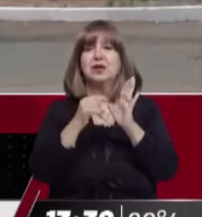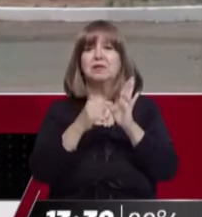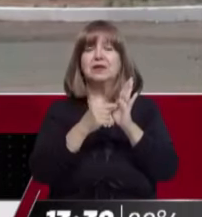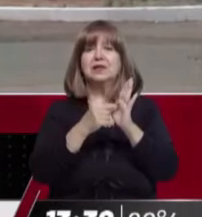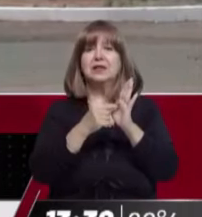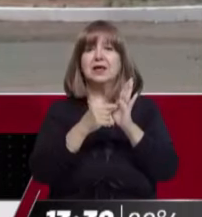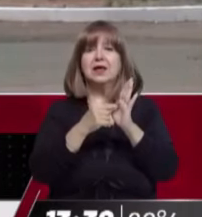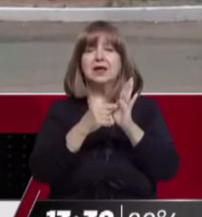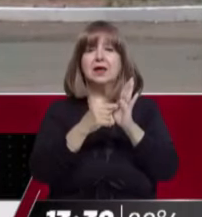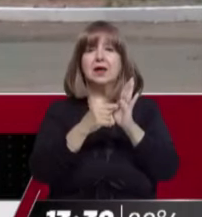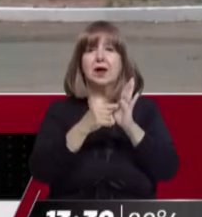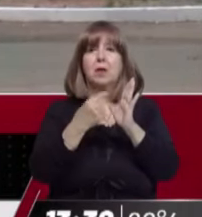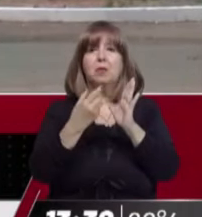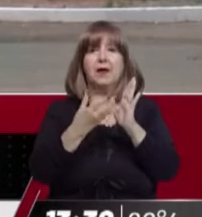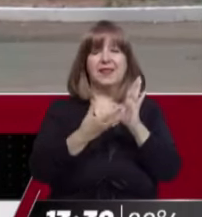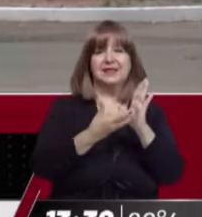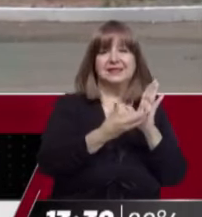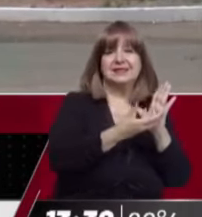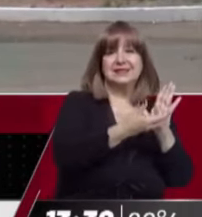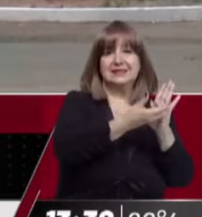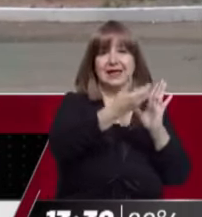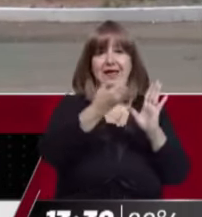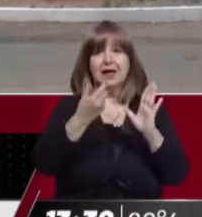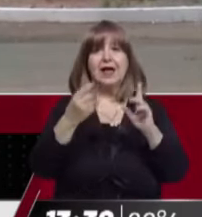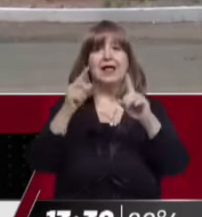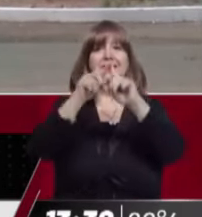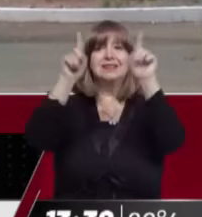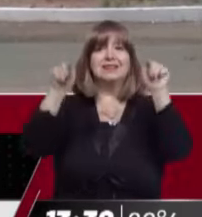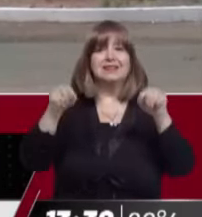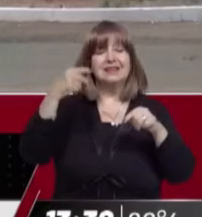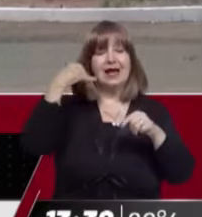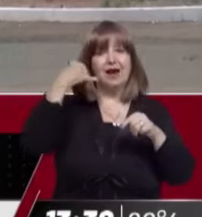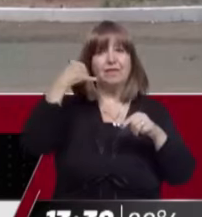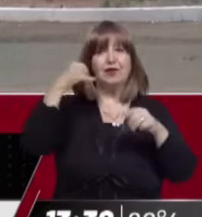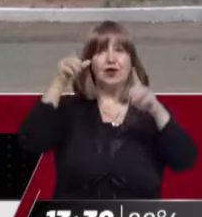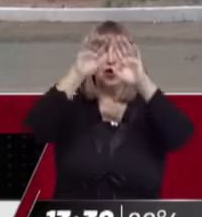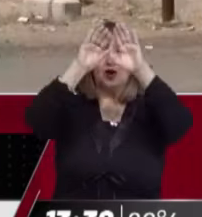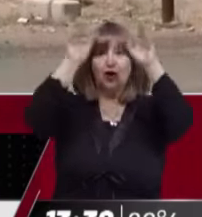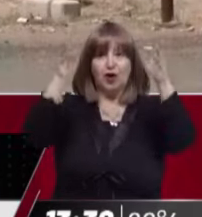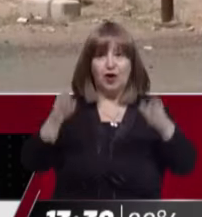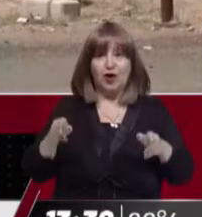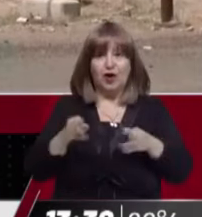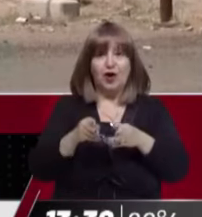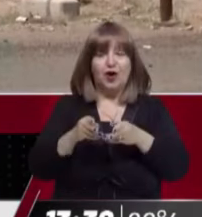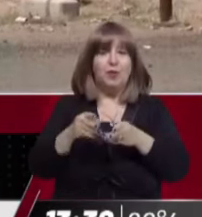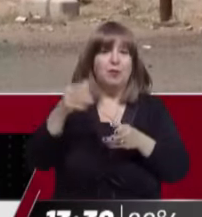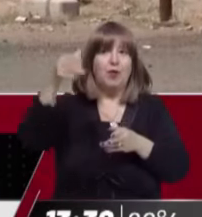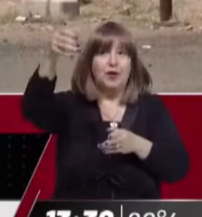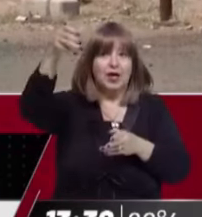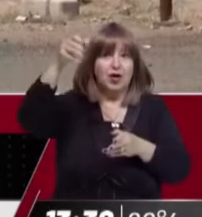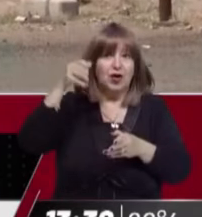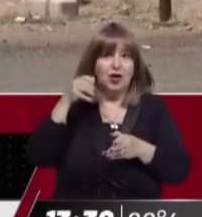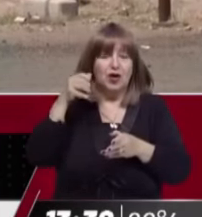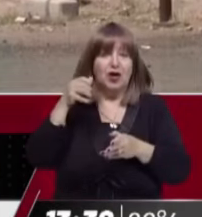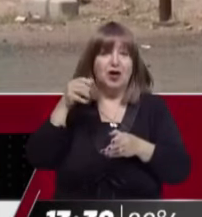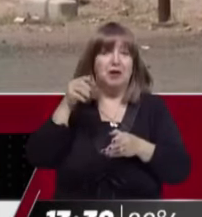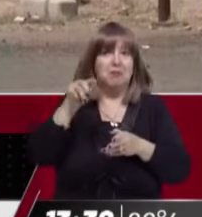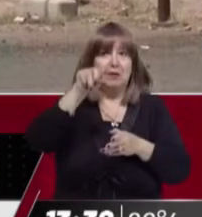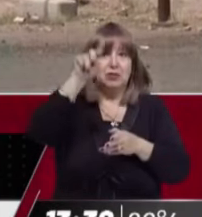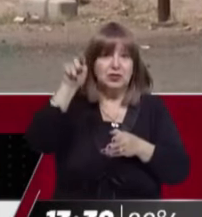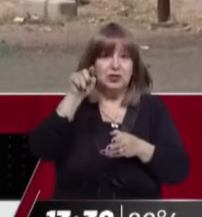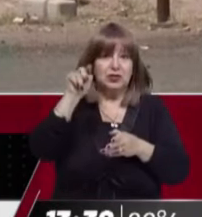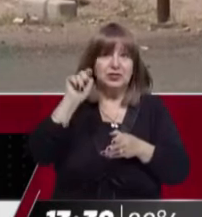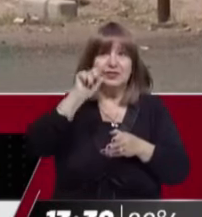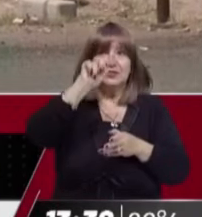se podían eh quitar los los celulares y ponían teléfonos públicos pero claro el problema es que es una tecnología de hecho la misma